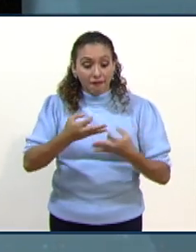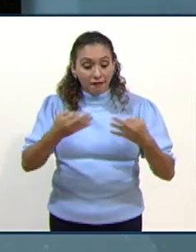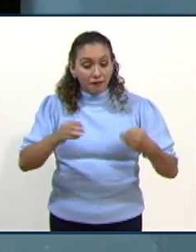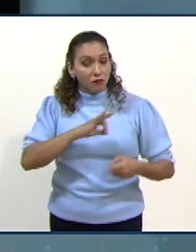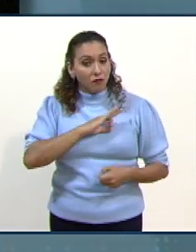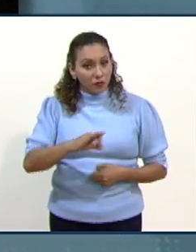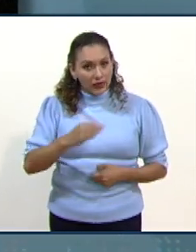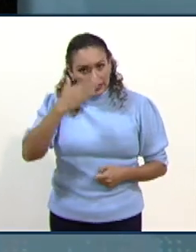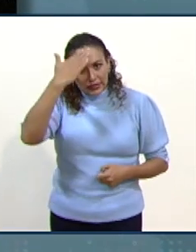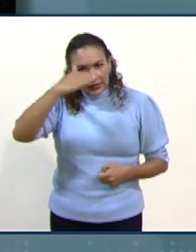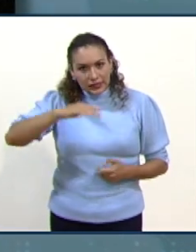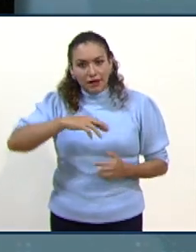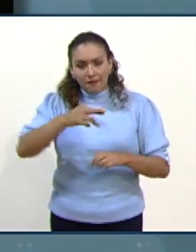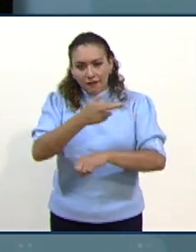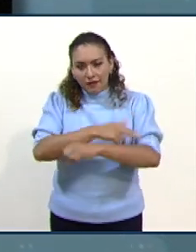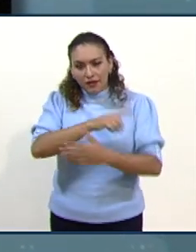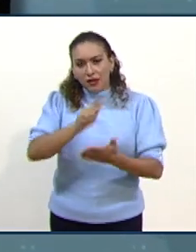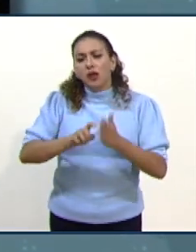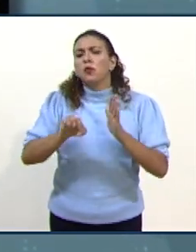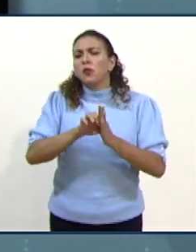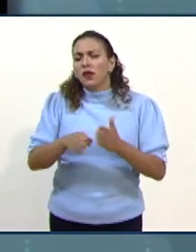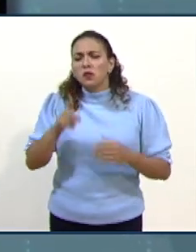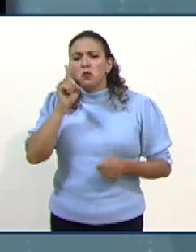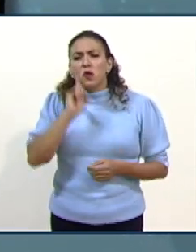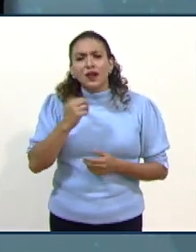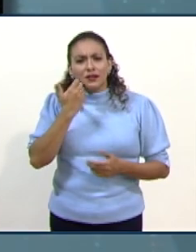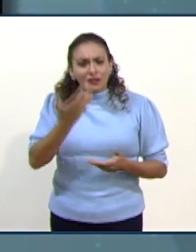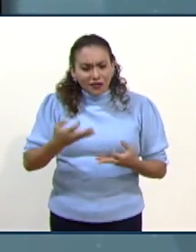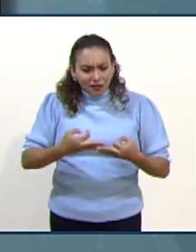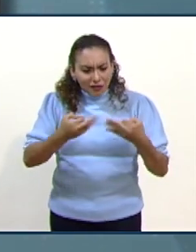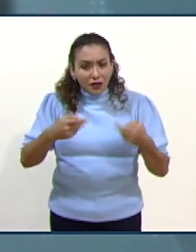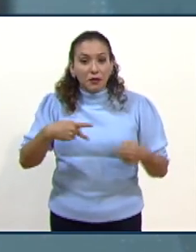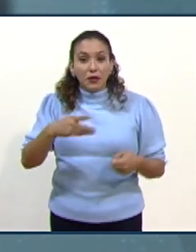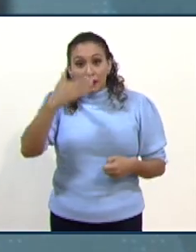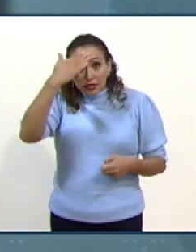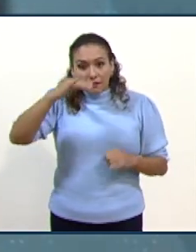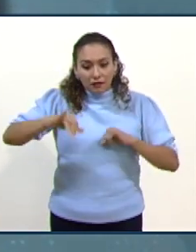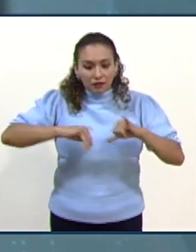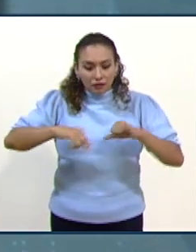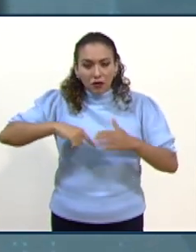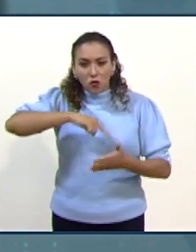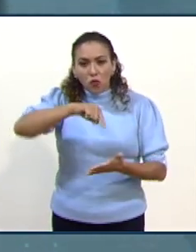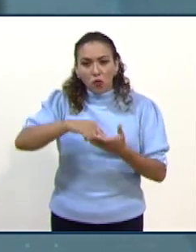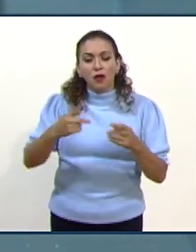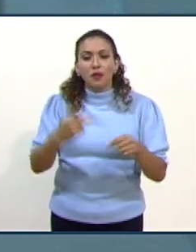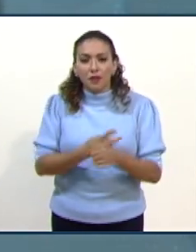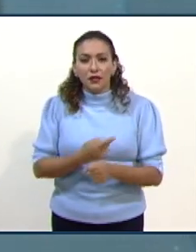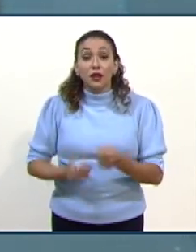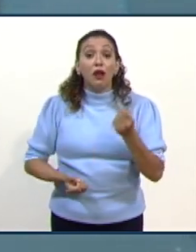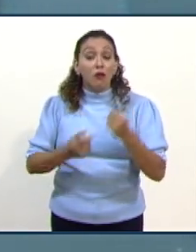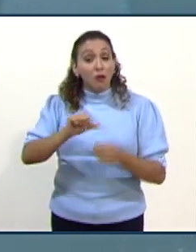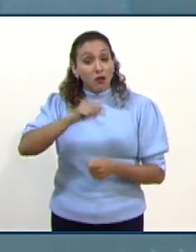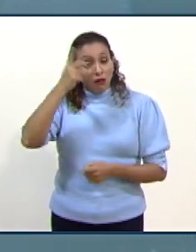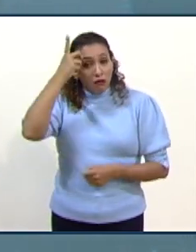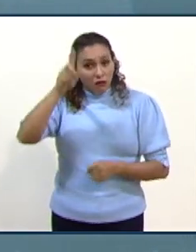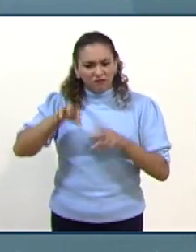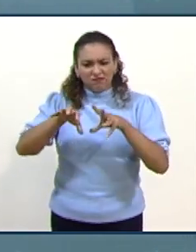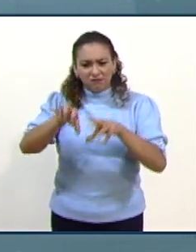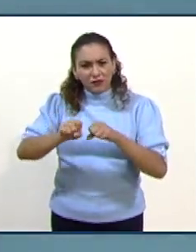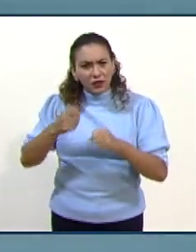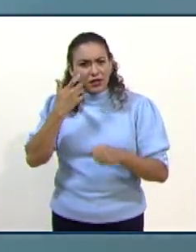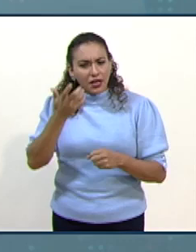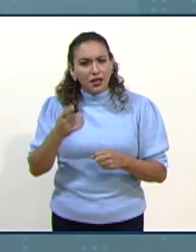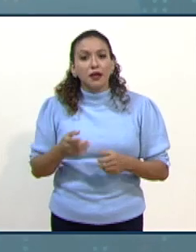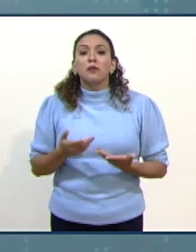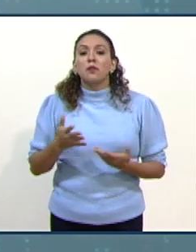al enfrentar obstáculos como la geografía, los estereotipos de género, la violencia patrimonial y la pobreza, para